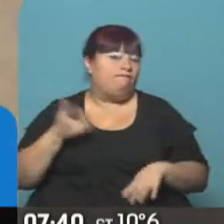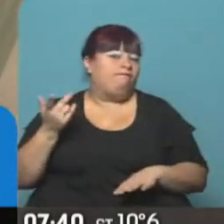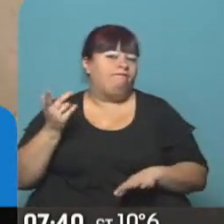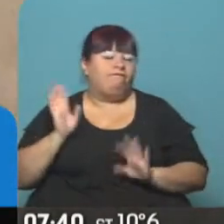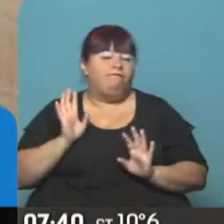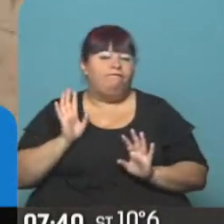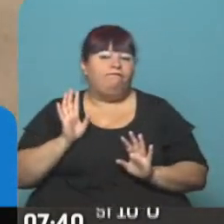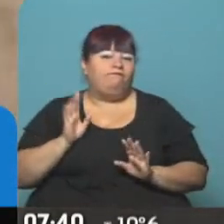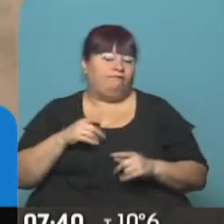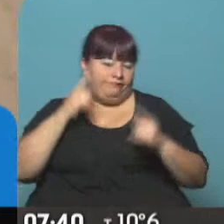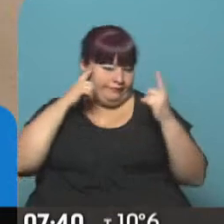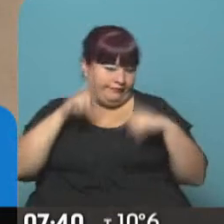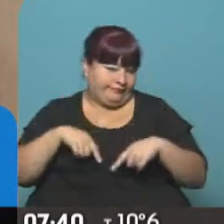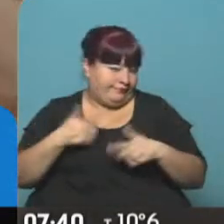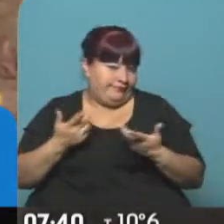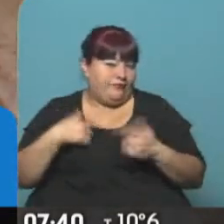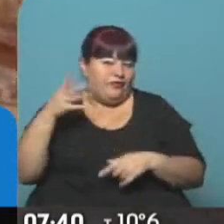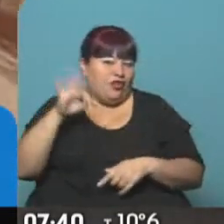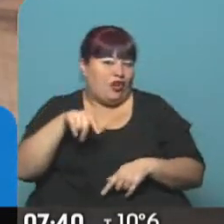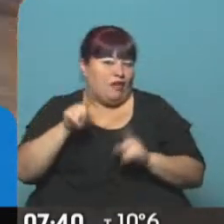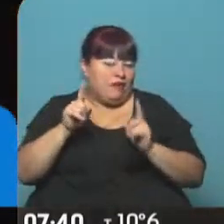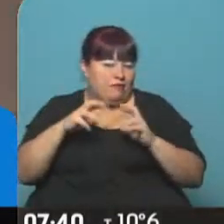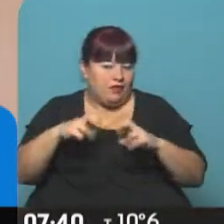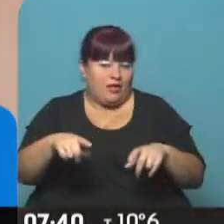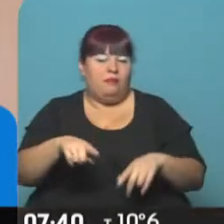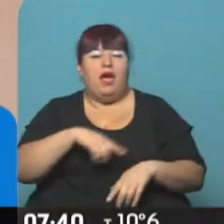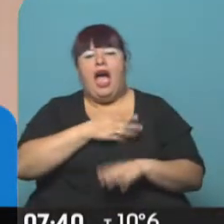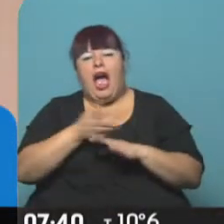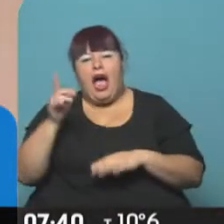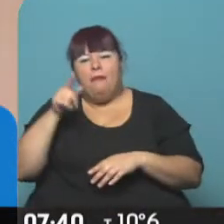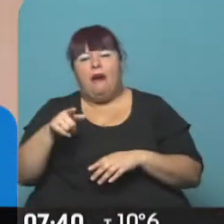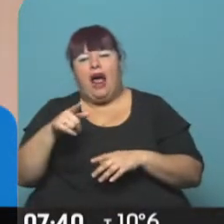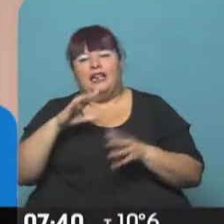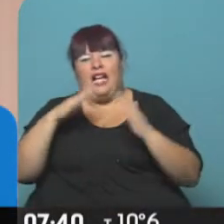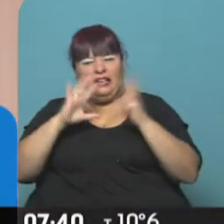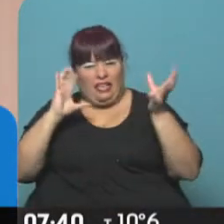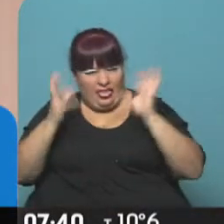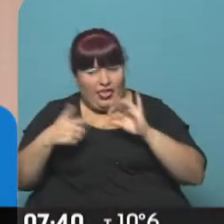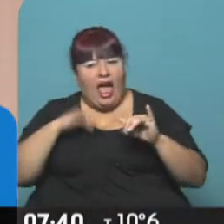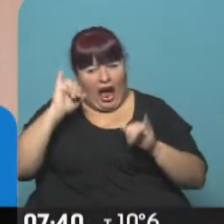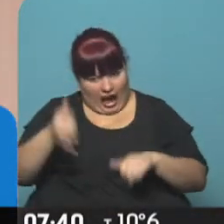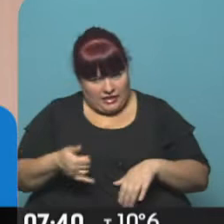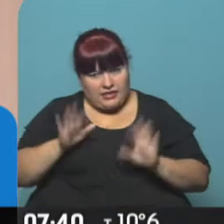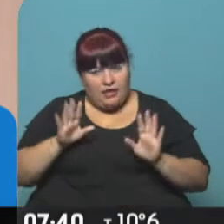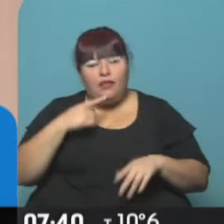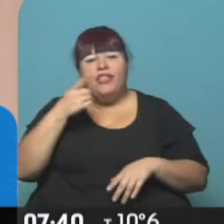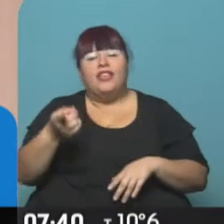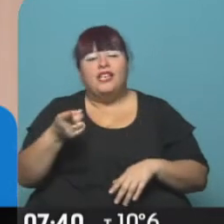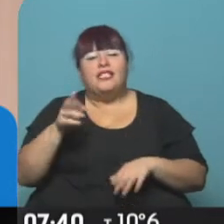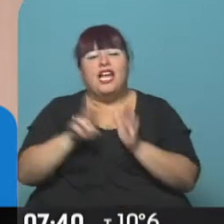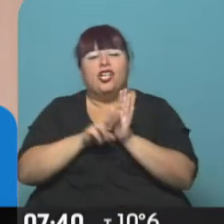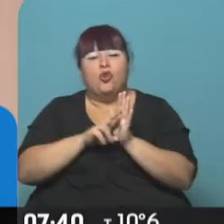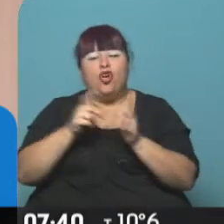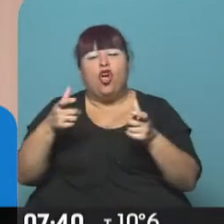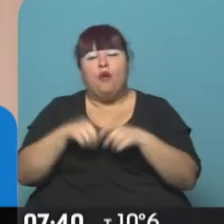las irracionalidades que vemos día a día en esta causa. Más allá de las condiciones deplorables de la casa, aceptamos la medida porque lo que dice la resolución de la